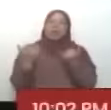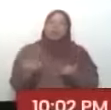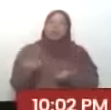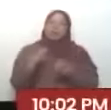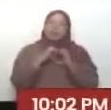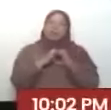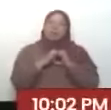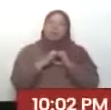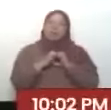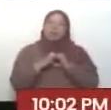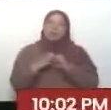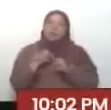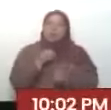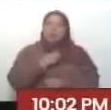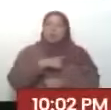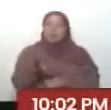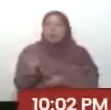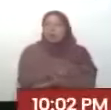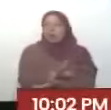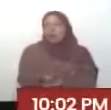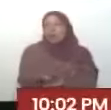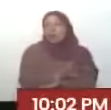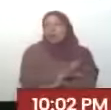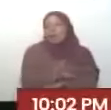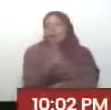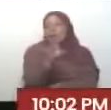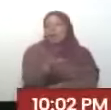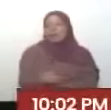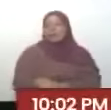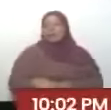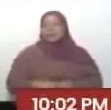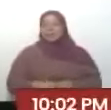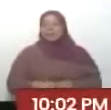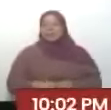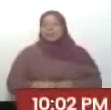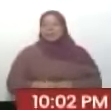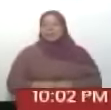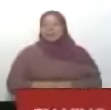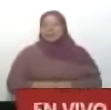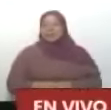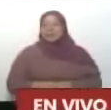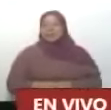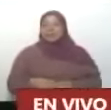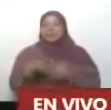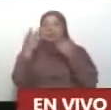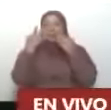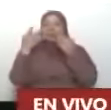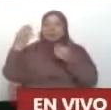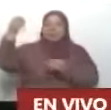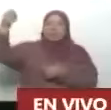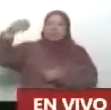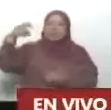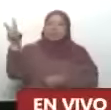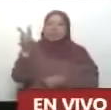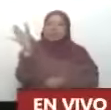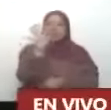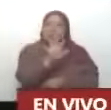corazón. Suéltala, Aquilín. Échale una cantadita, pues. Sí. ¿Dónde nace el sol de